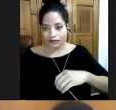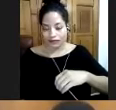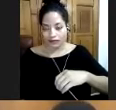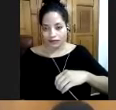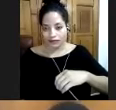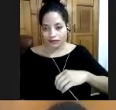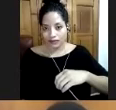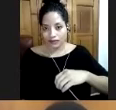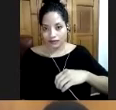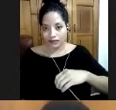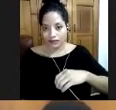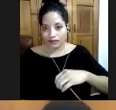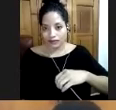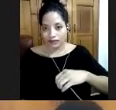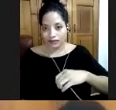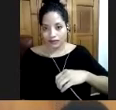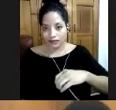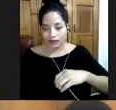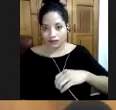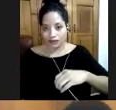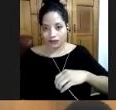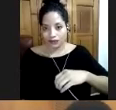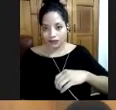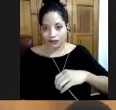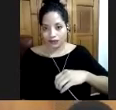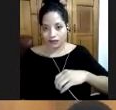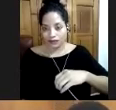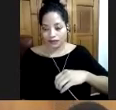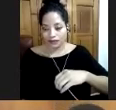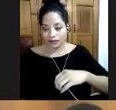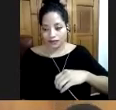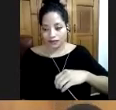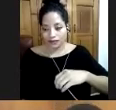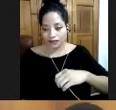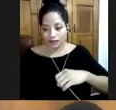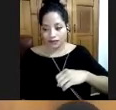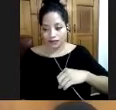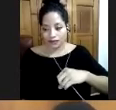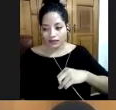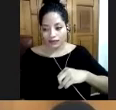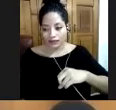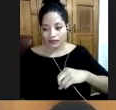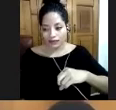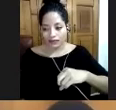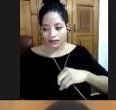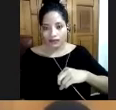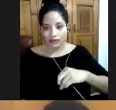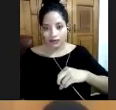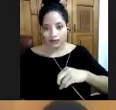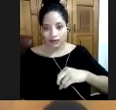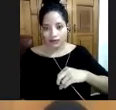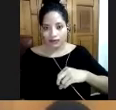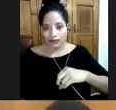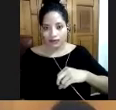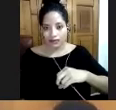como intelectualmente ellos como niños, pues los observamos en ese